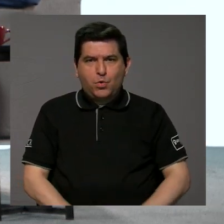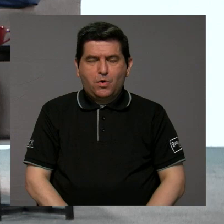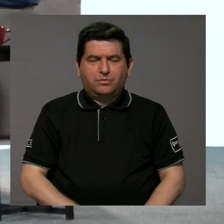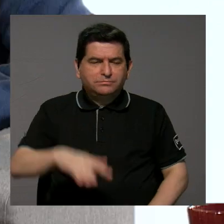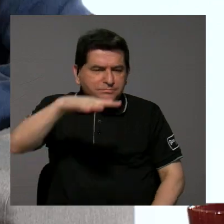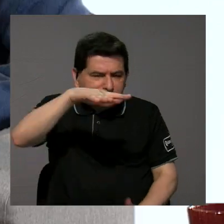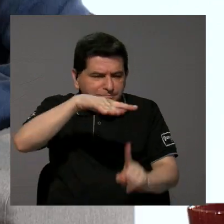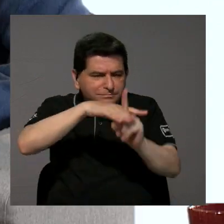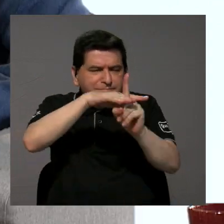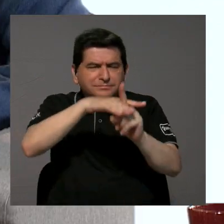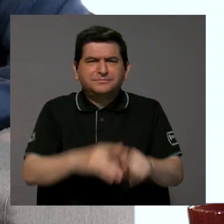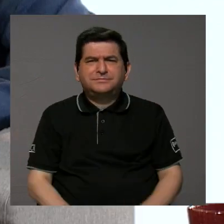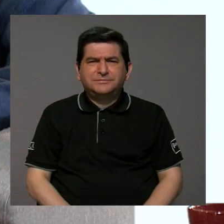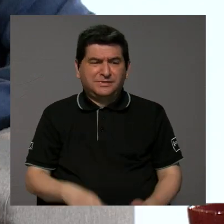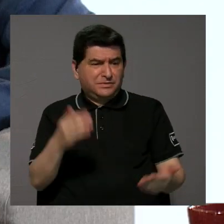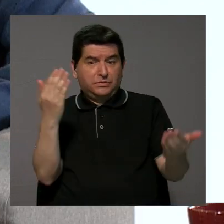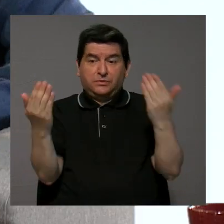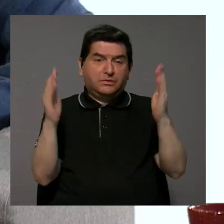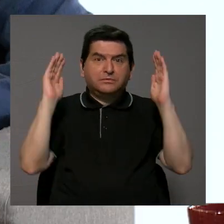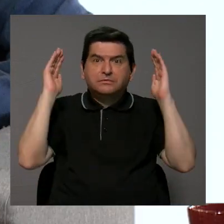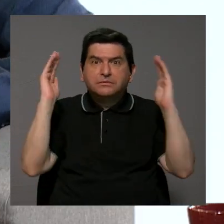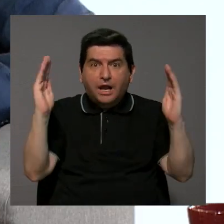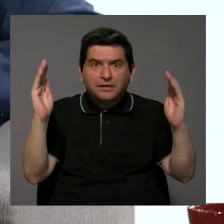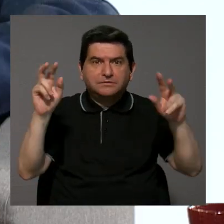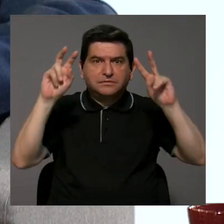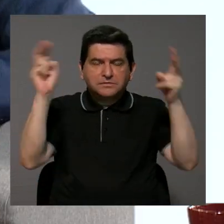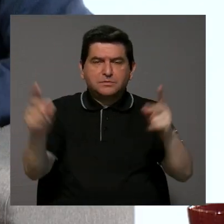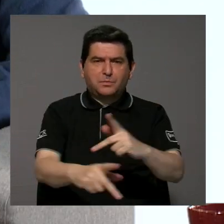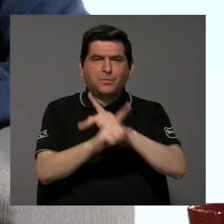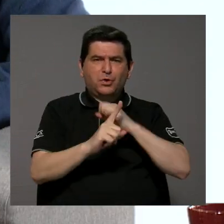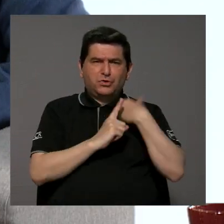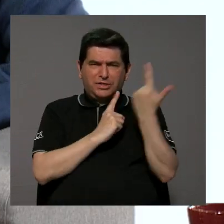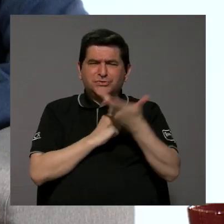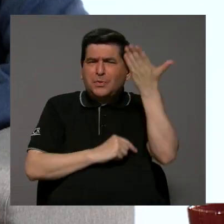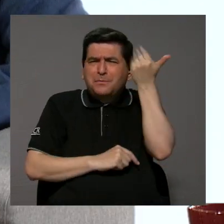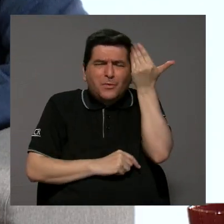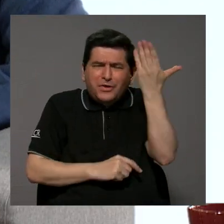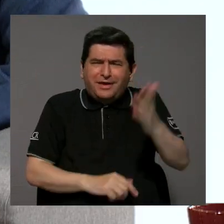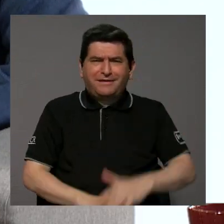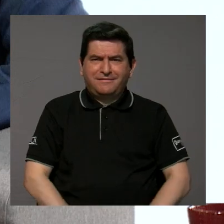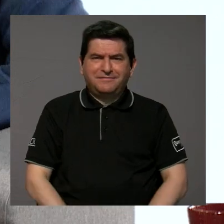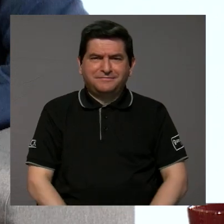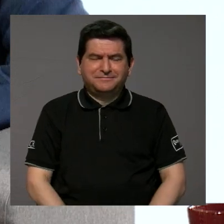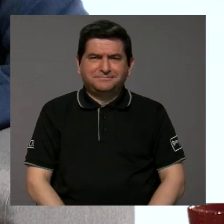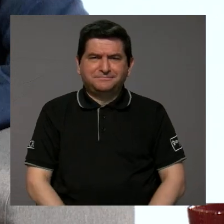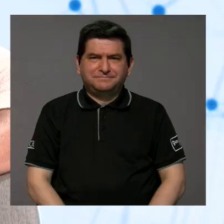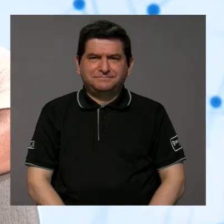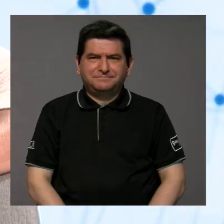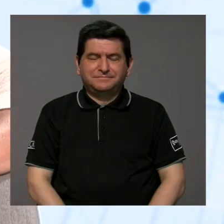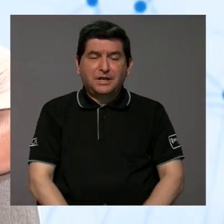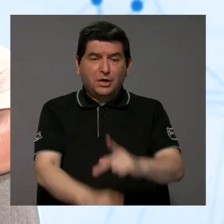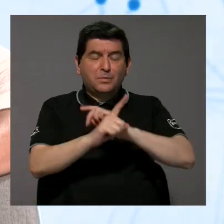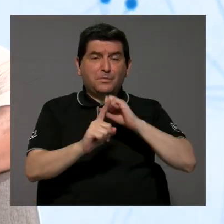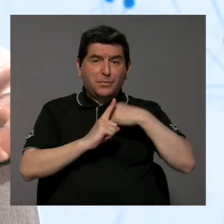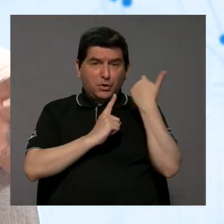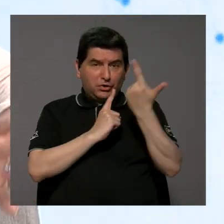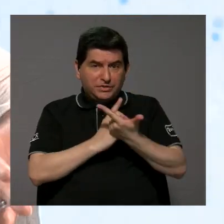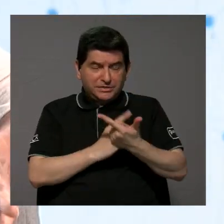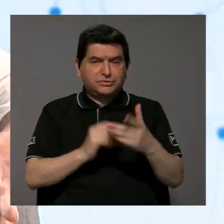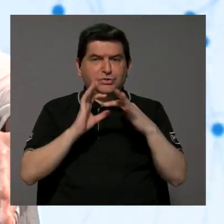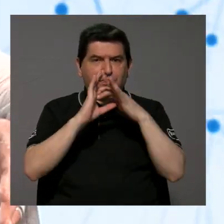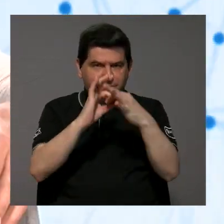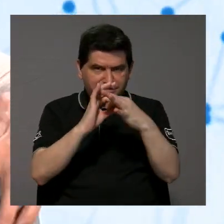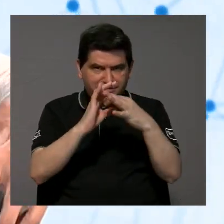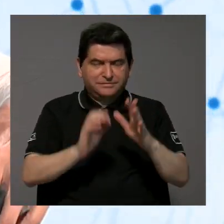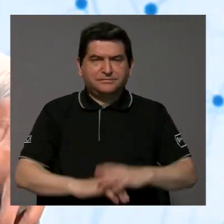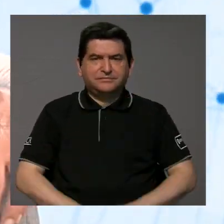XXI, ha presentado contrastes tan grandes en materia de protección social? Bueno, la protección